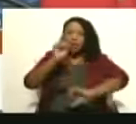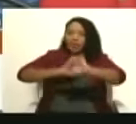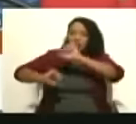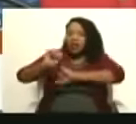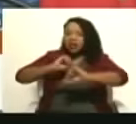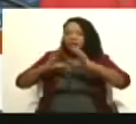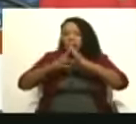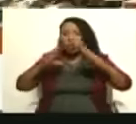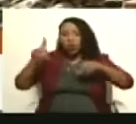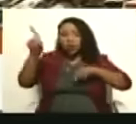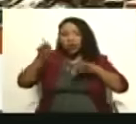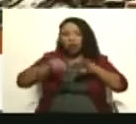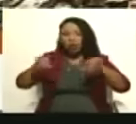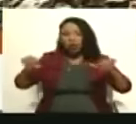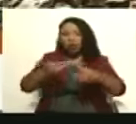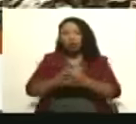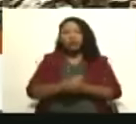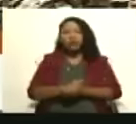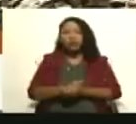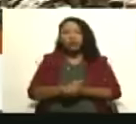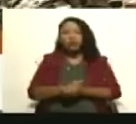los medios.